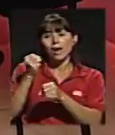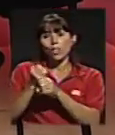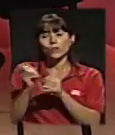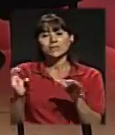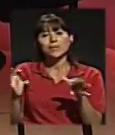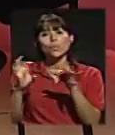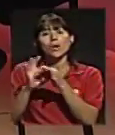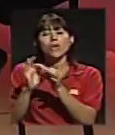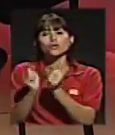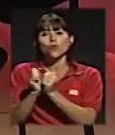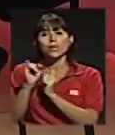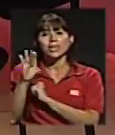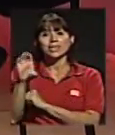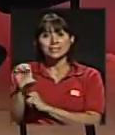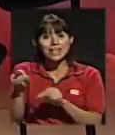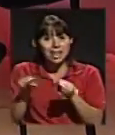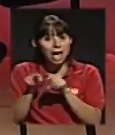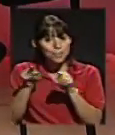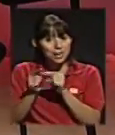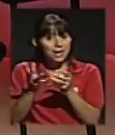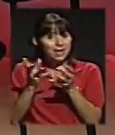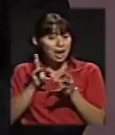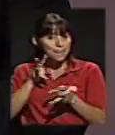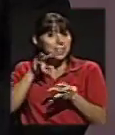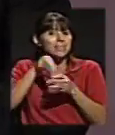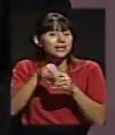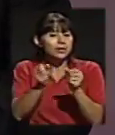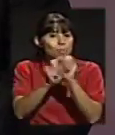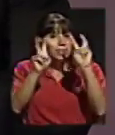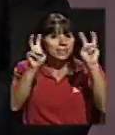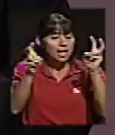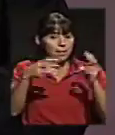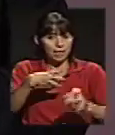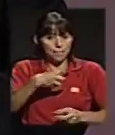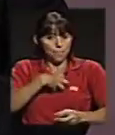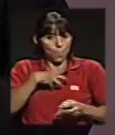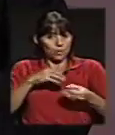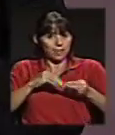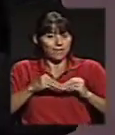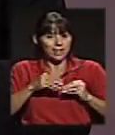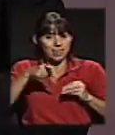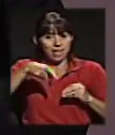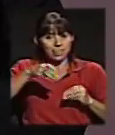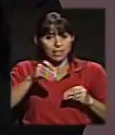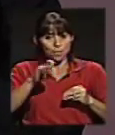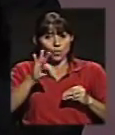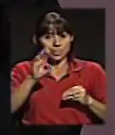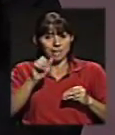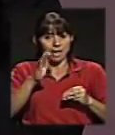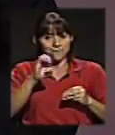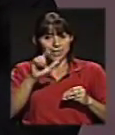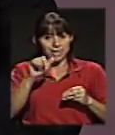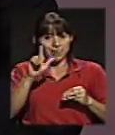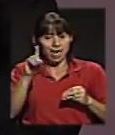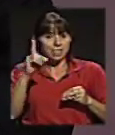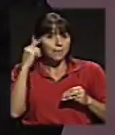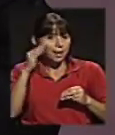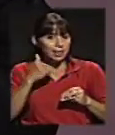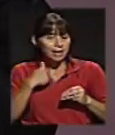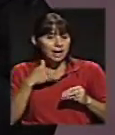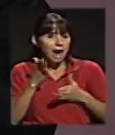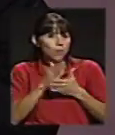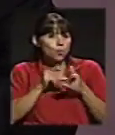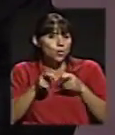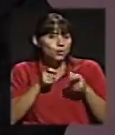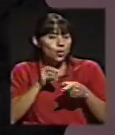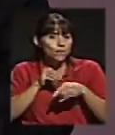querían meterse también en el tema de portabilidad para tener algún control o influencia sobre ese proceso mediante